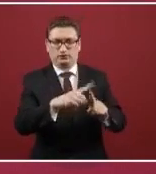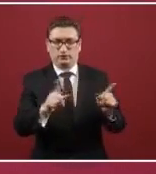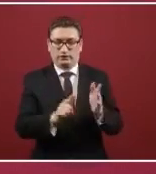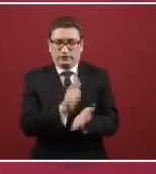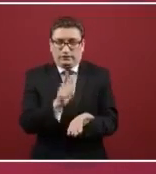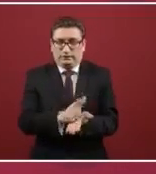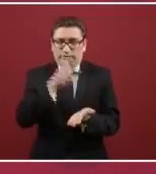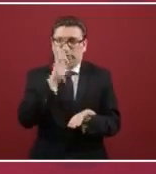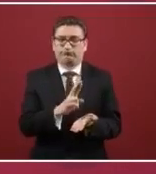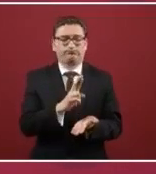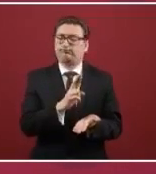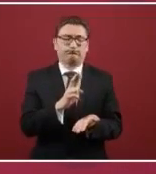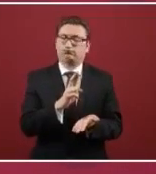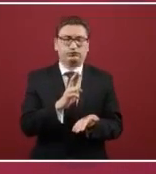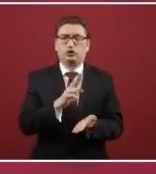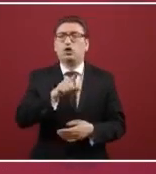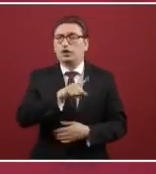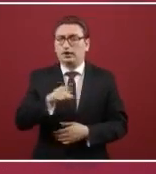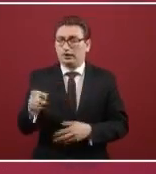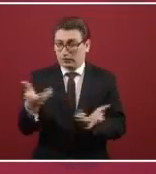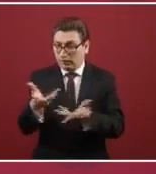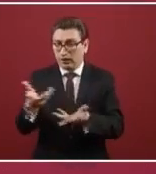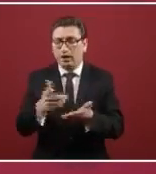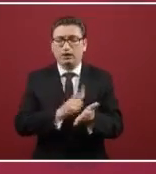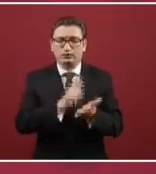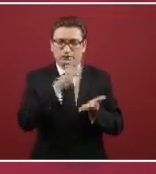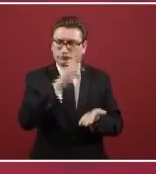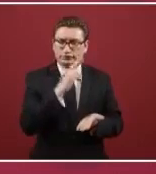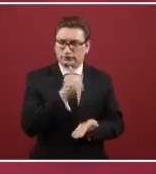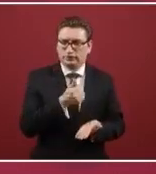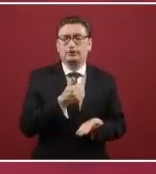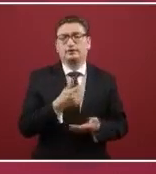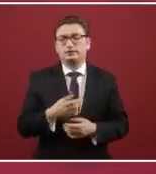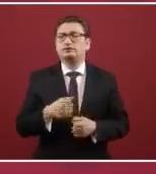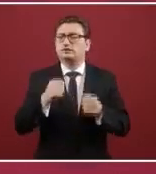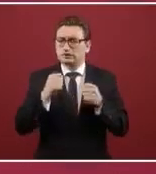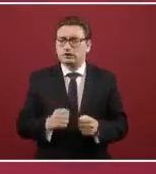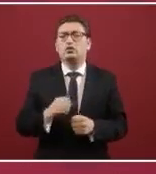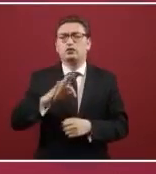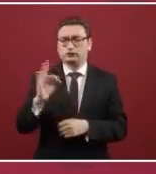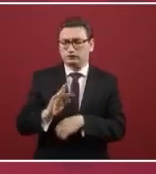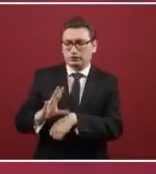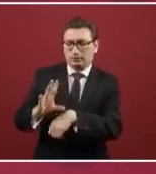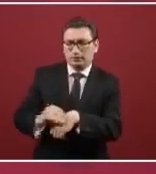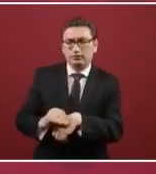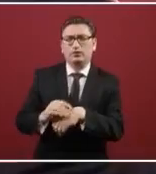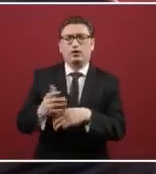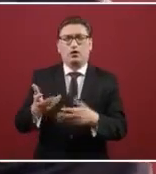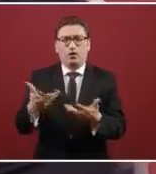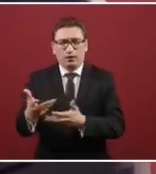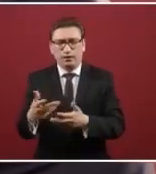legal. Si lo están haciendo, no es legal. Hay seguramente concesiones